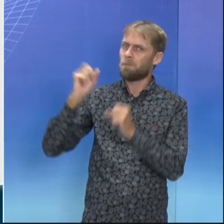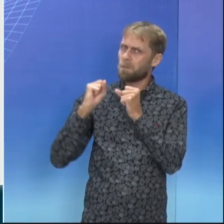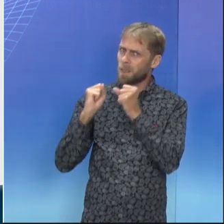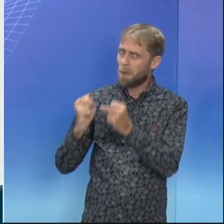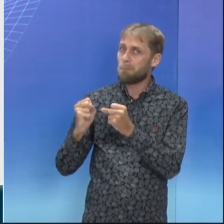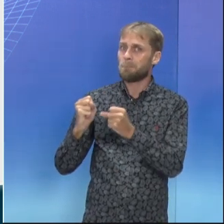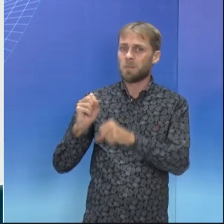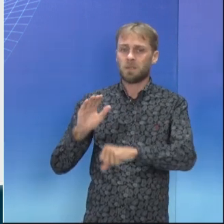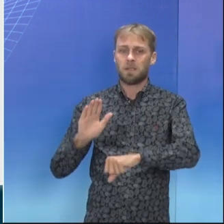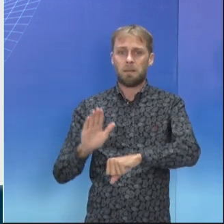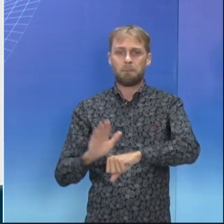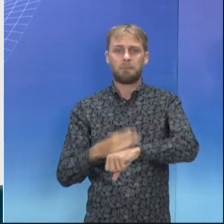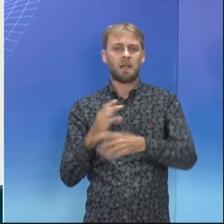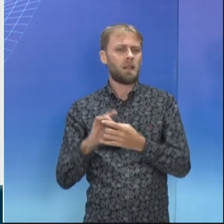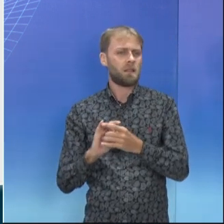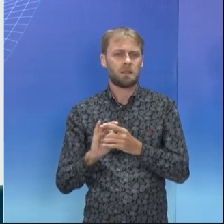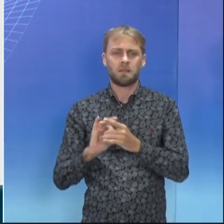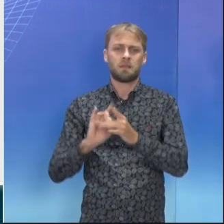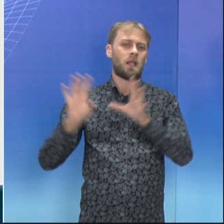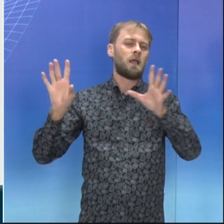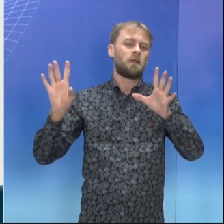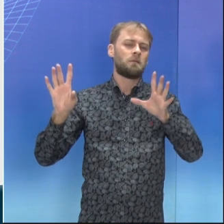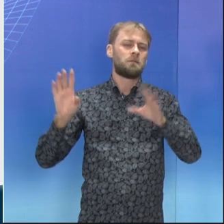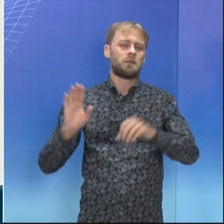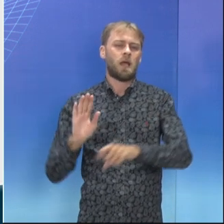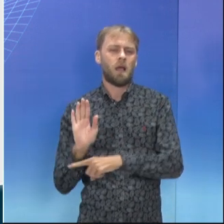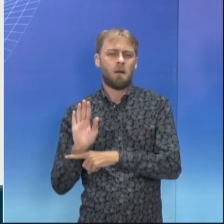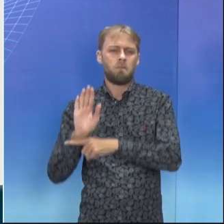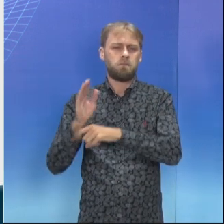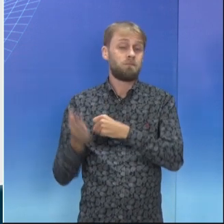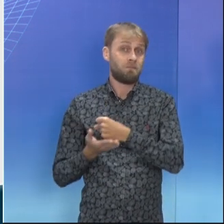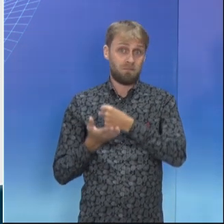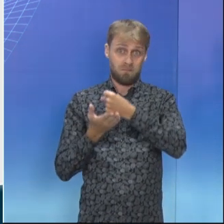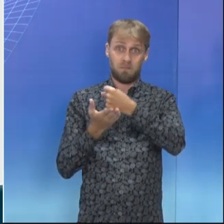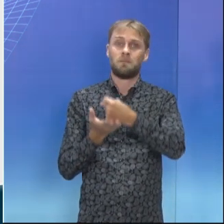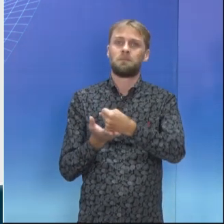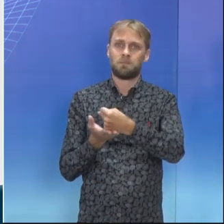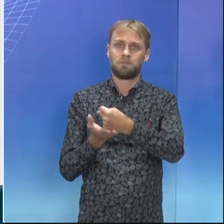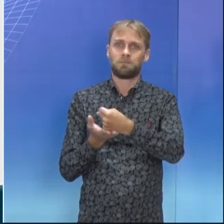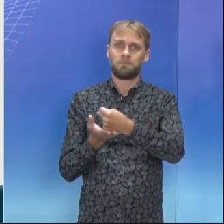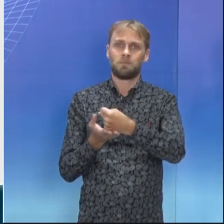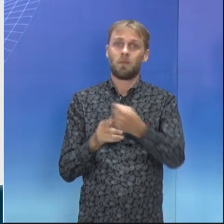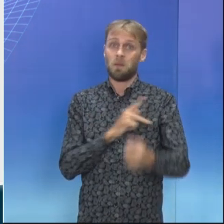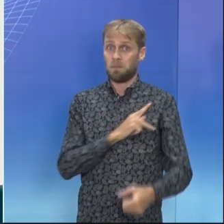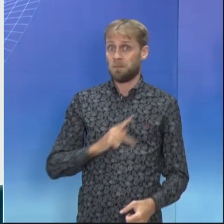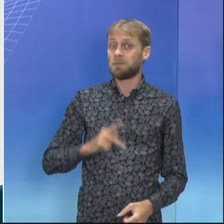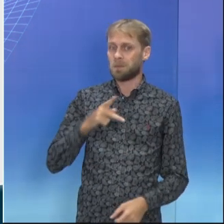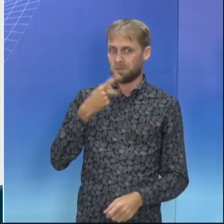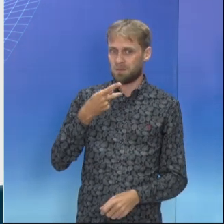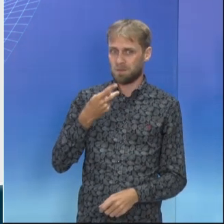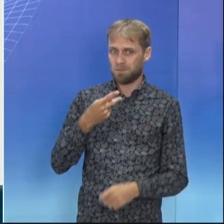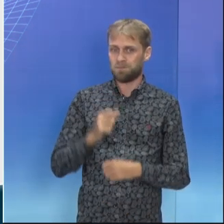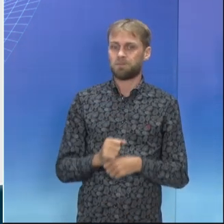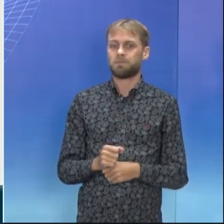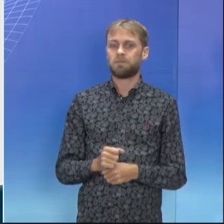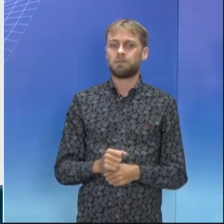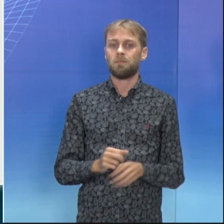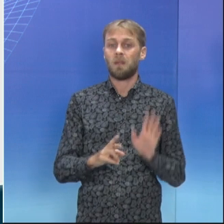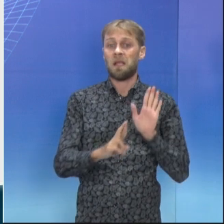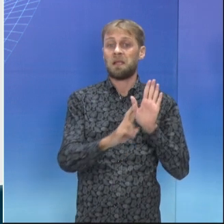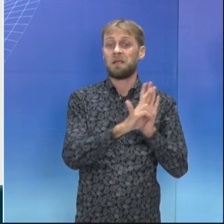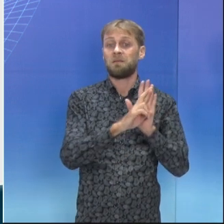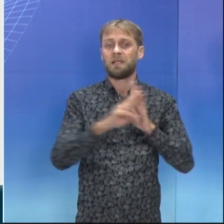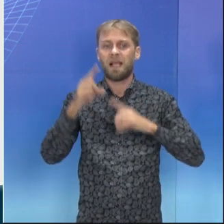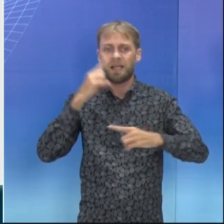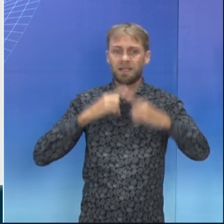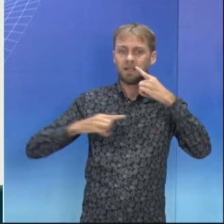que vengan puedan venir con más soltura, con más apoyo, dijo el presidente.